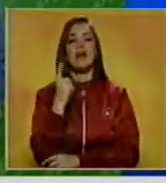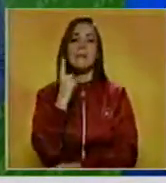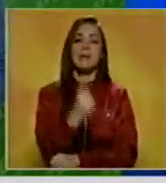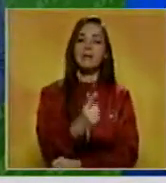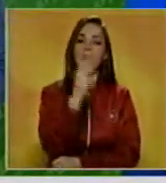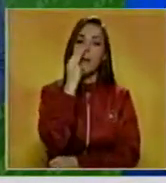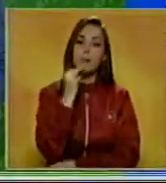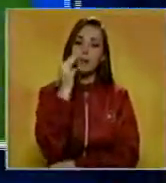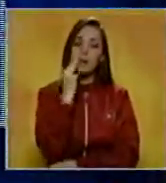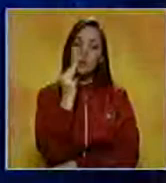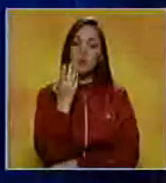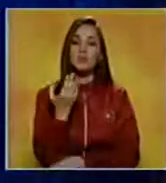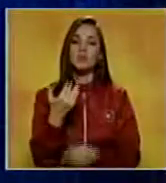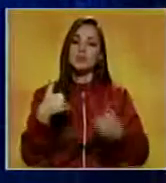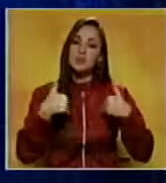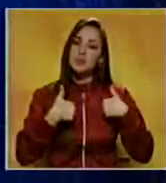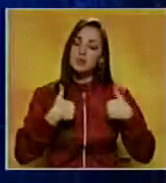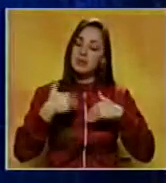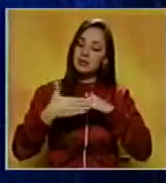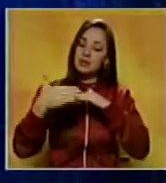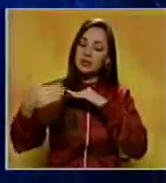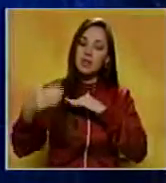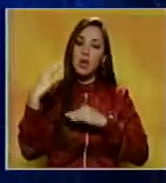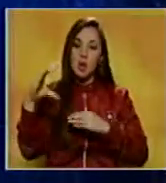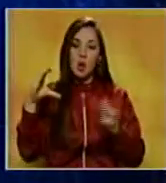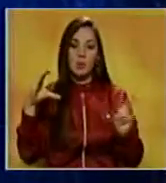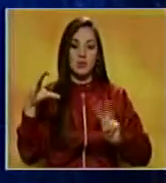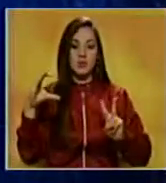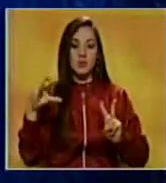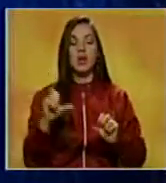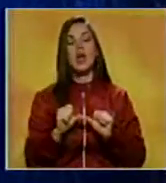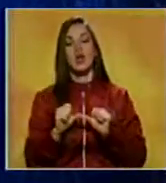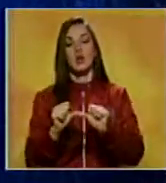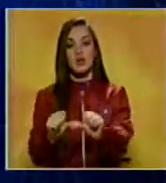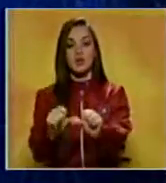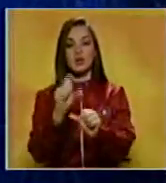tenemos desde acá. Con esto les invitamos a que continúen con más de la emisión meridiana de su noticiero Venevisión.